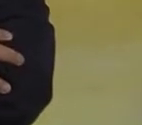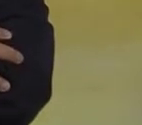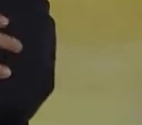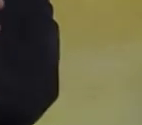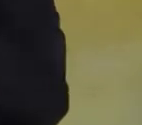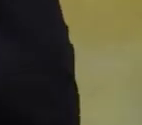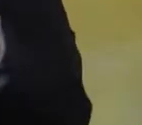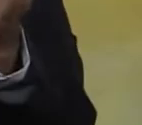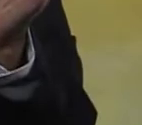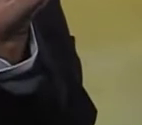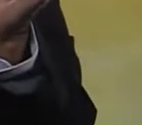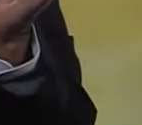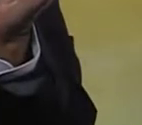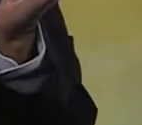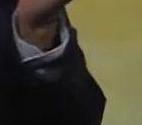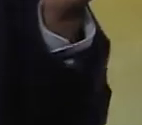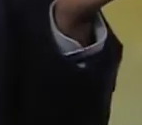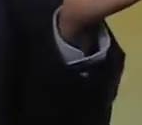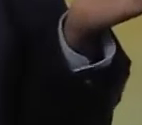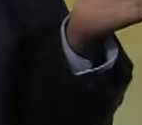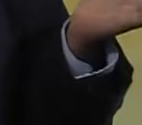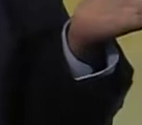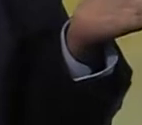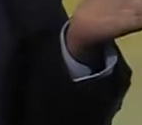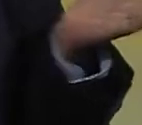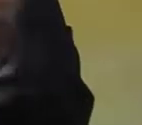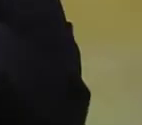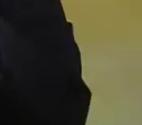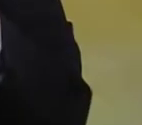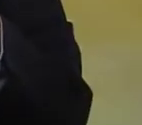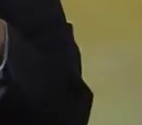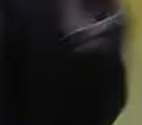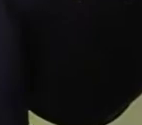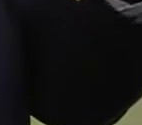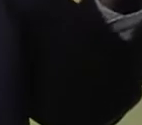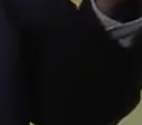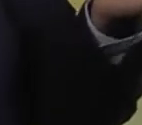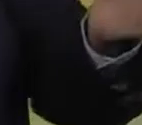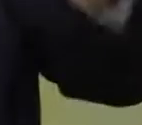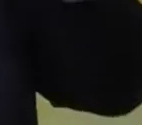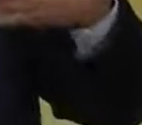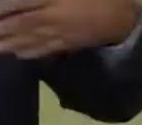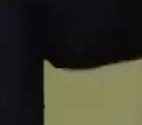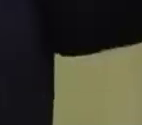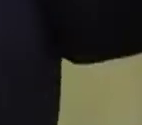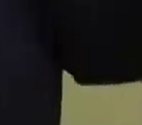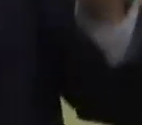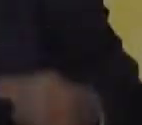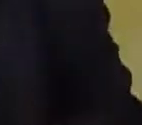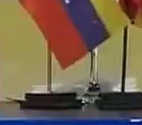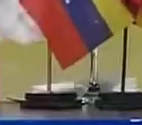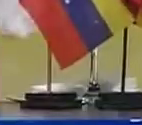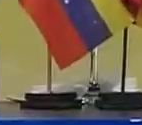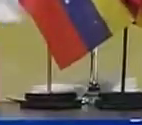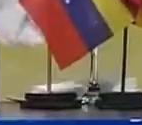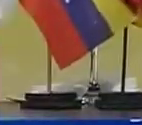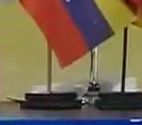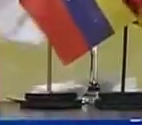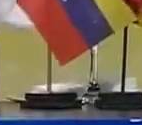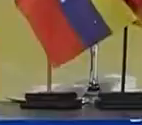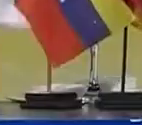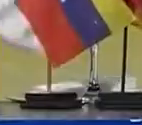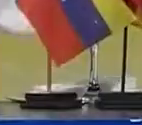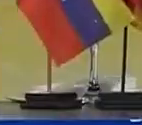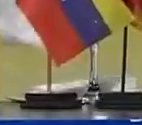presencia del Señor y qué mejor abrigo que venir a los matutinos durante toda la mañana y oír la palabra de